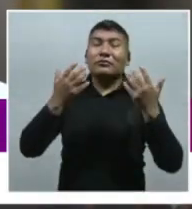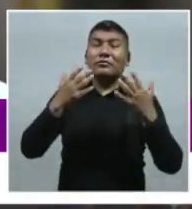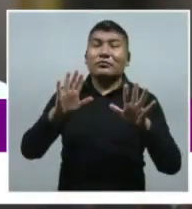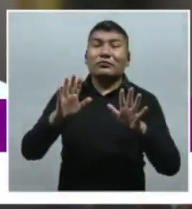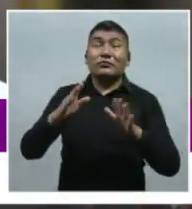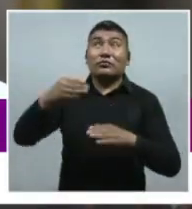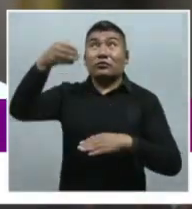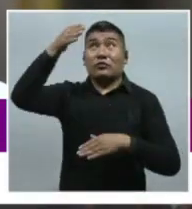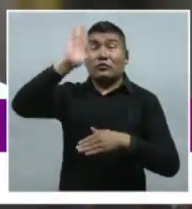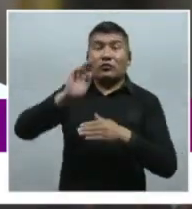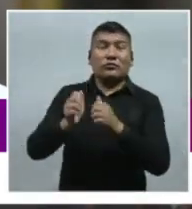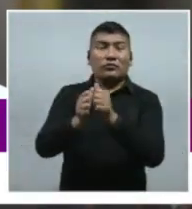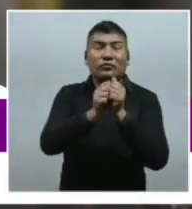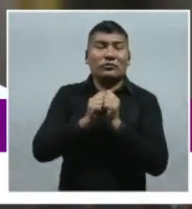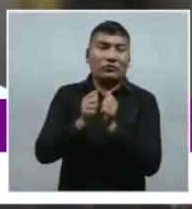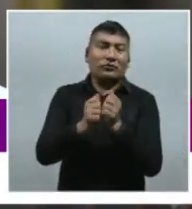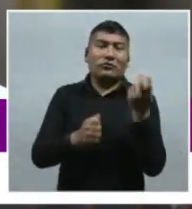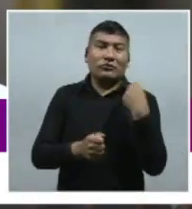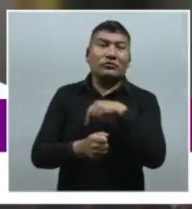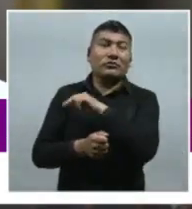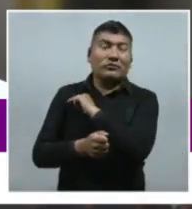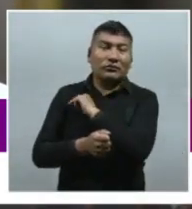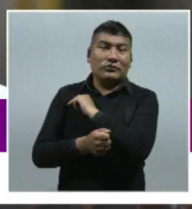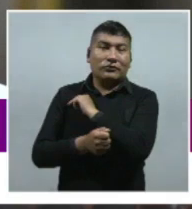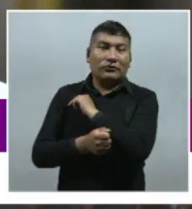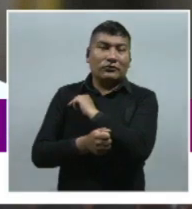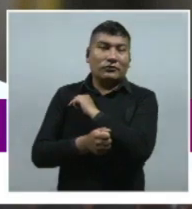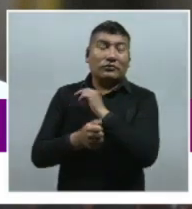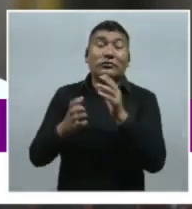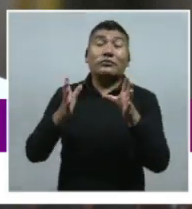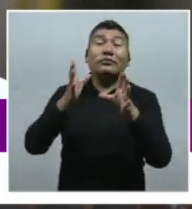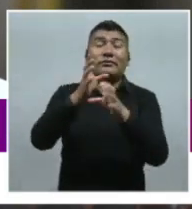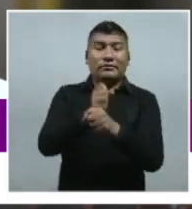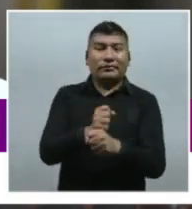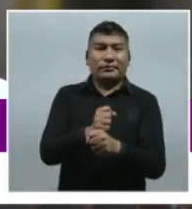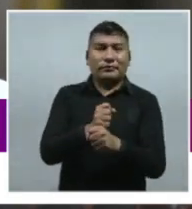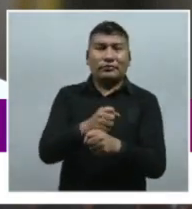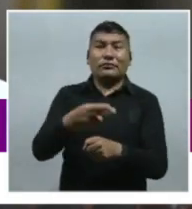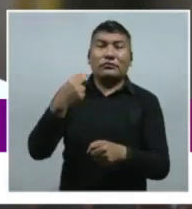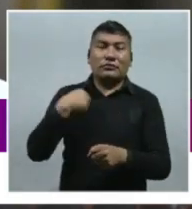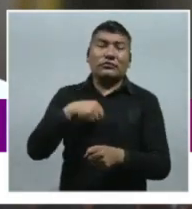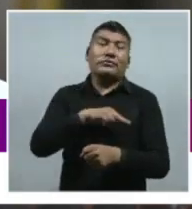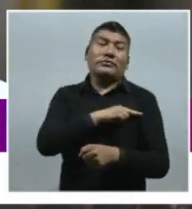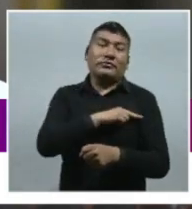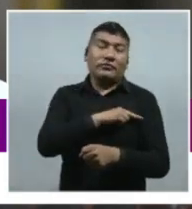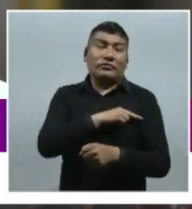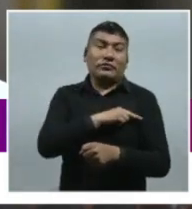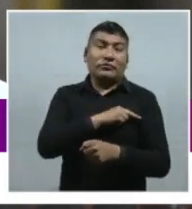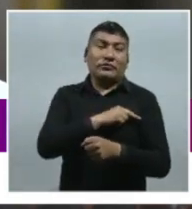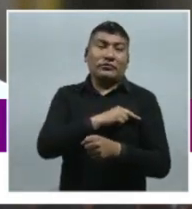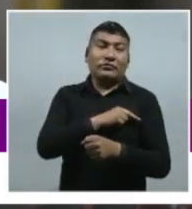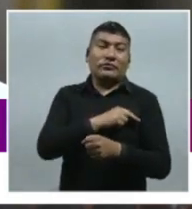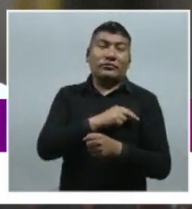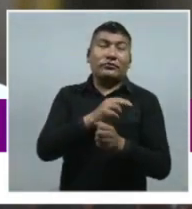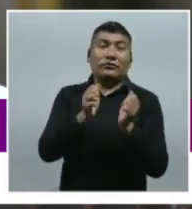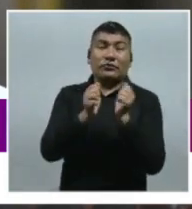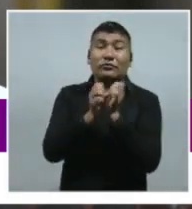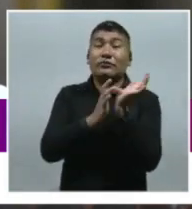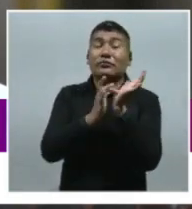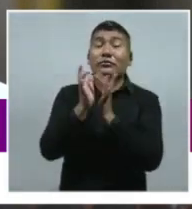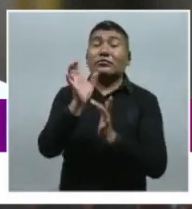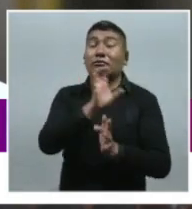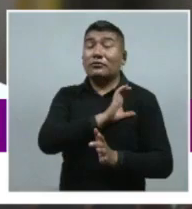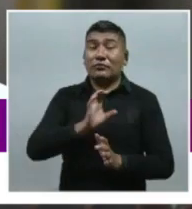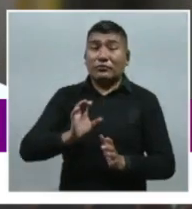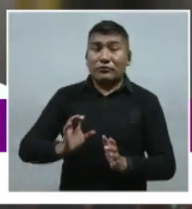Dios con nosotros es decir que hemos sido injertados En Jesucristo